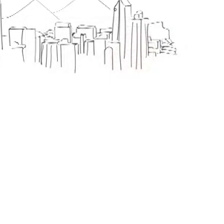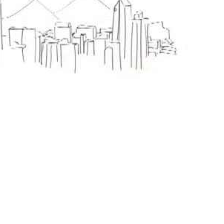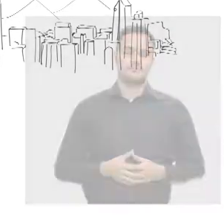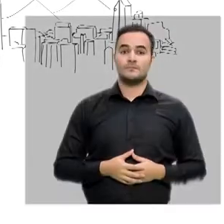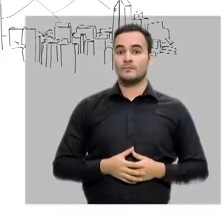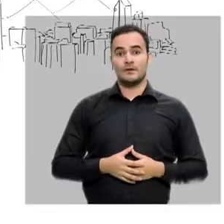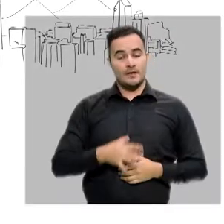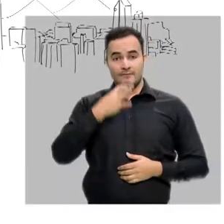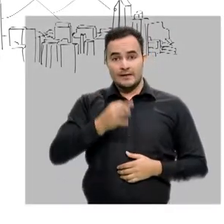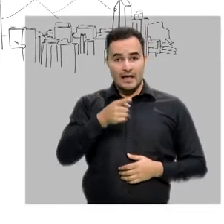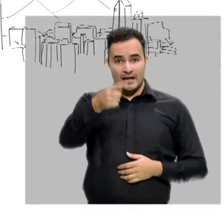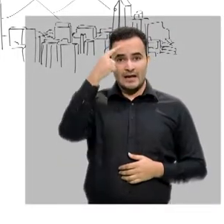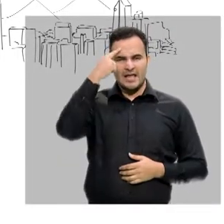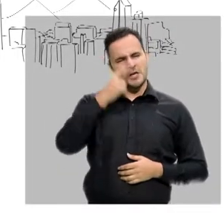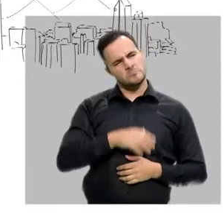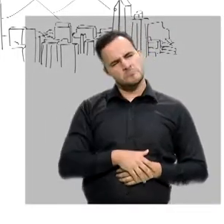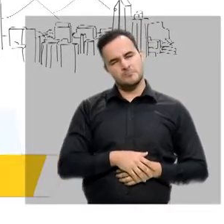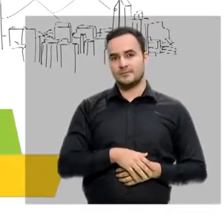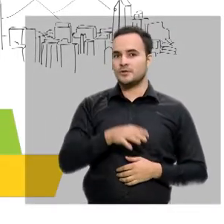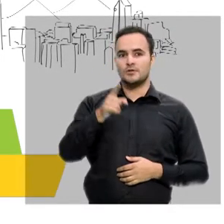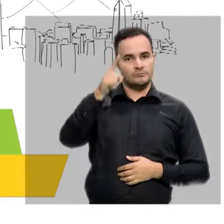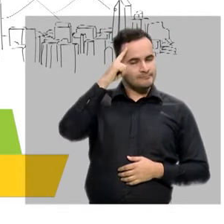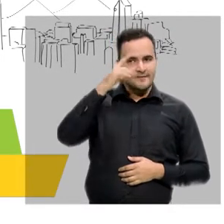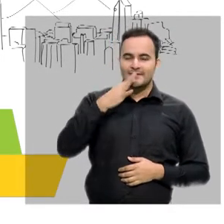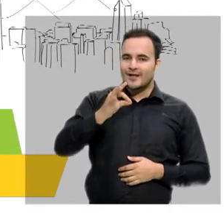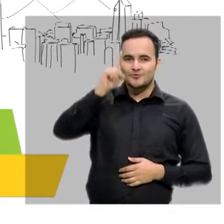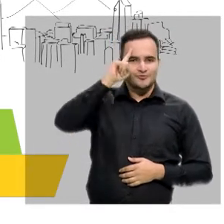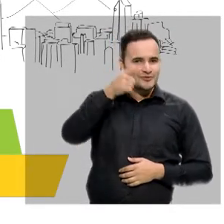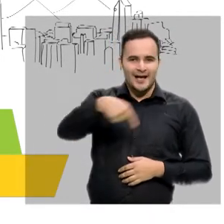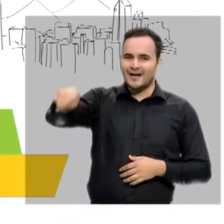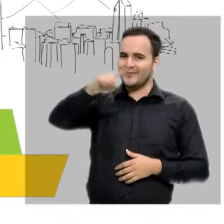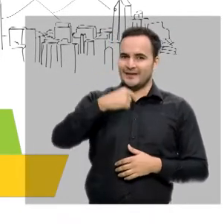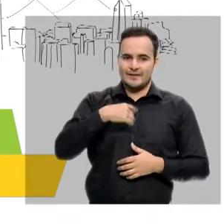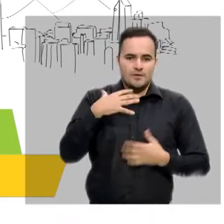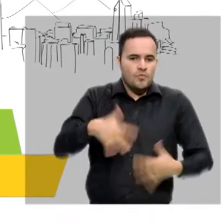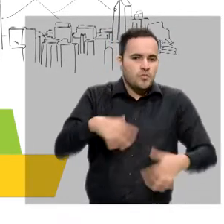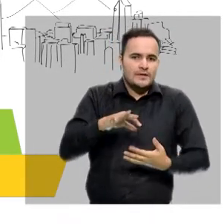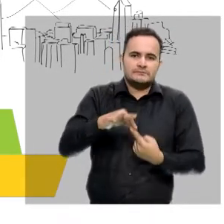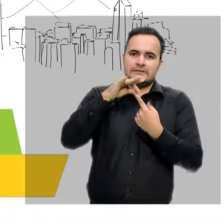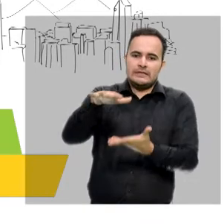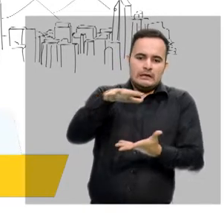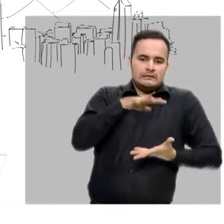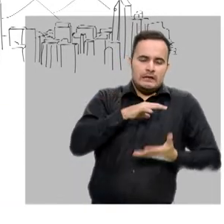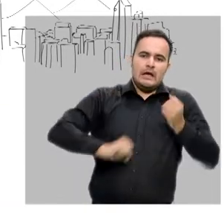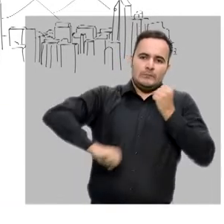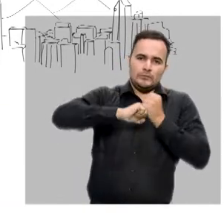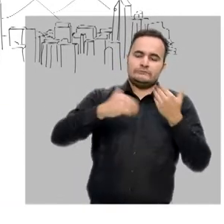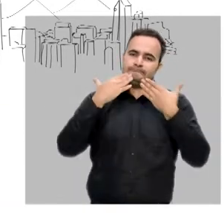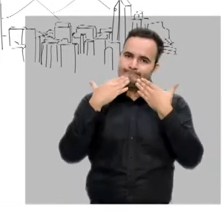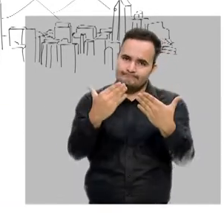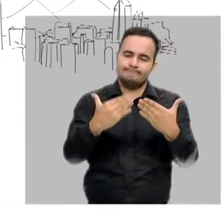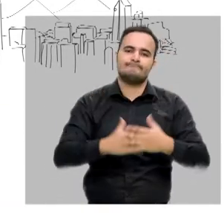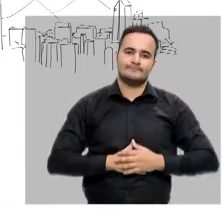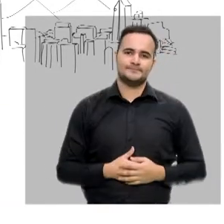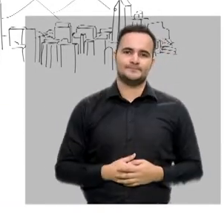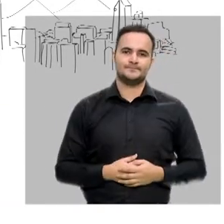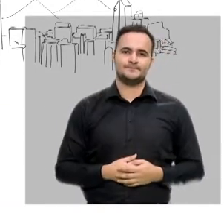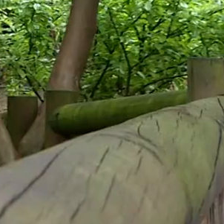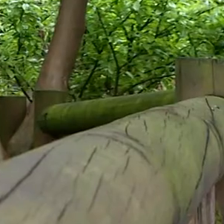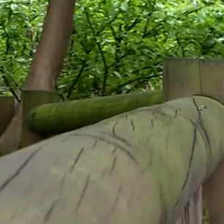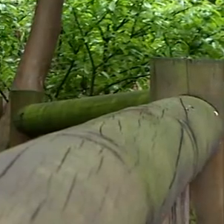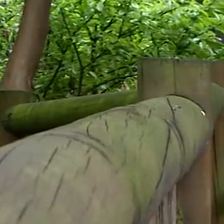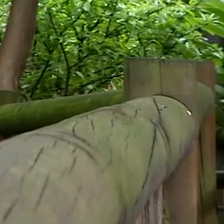COVID-19. No se alcanzan a imaginar lo que en estos momentos todos estos elementos significan para nuestra institución. Muchas